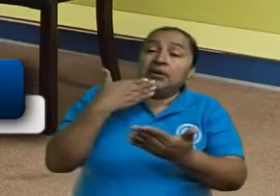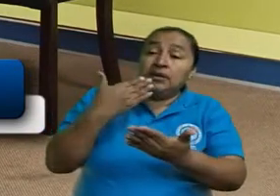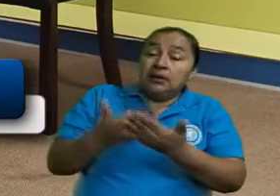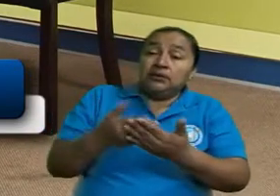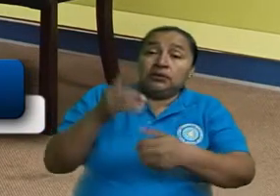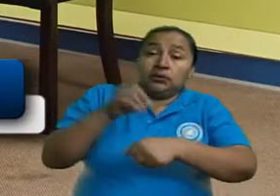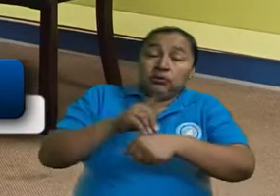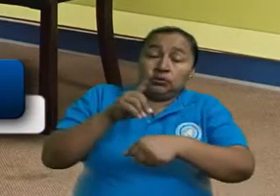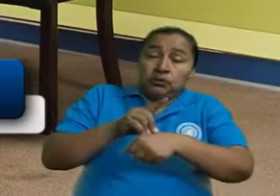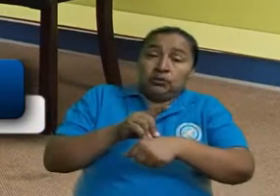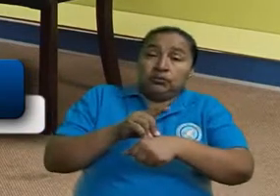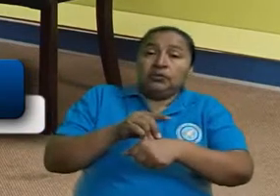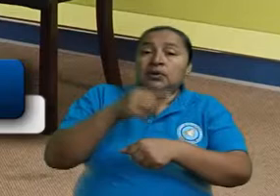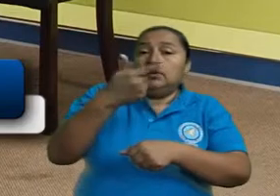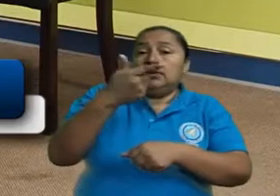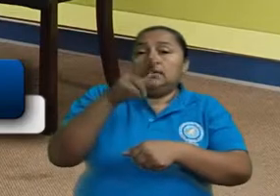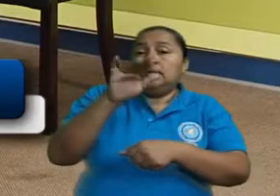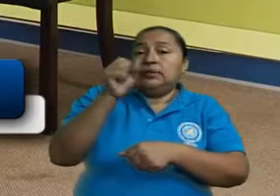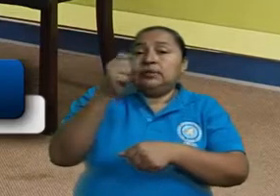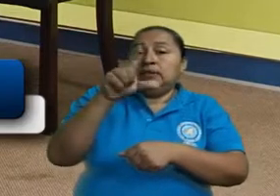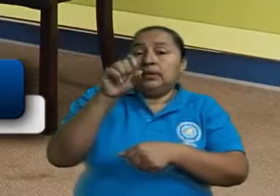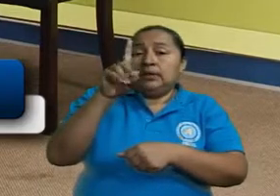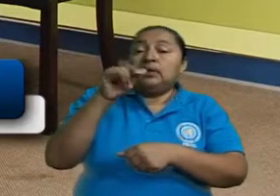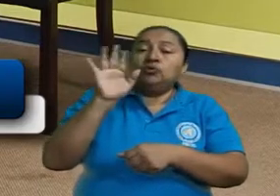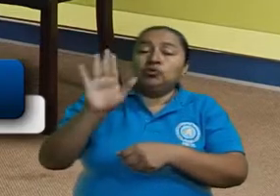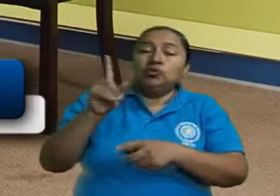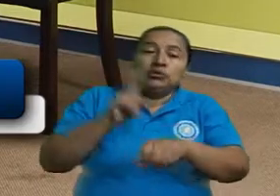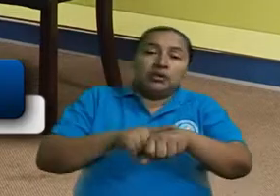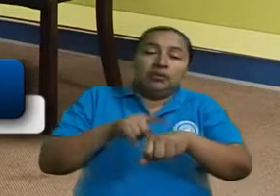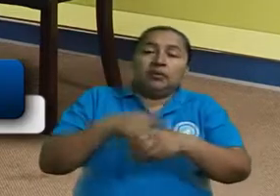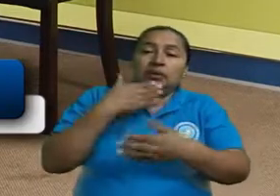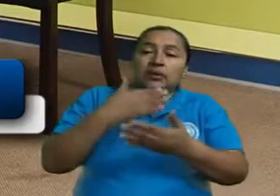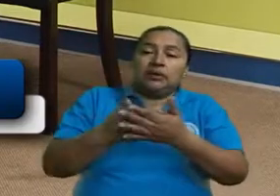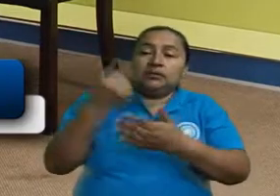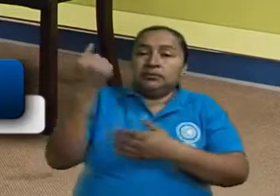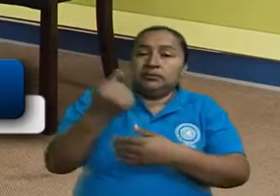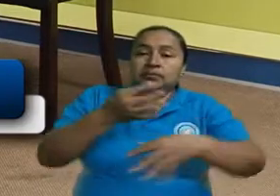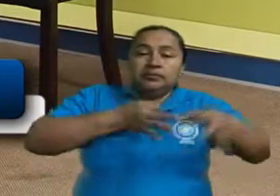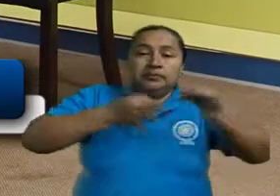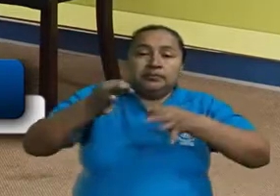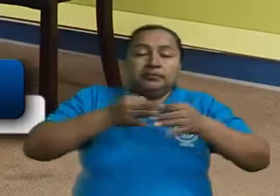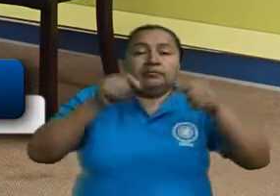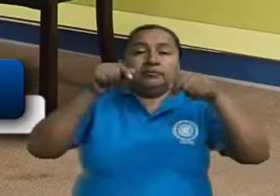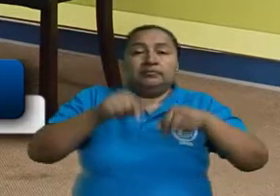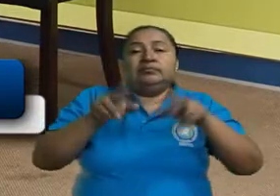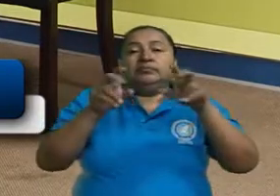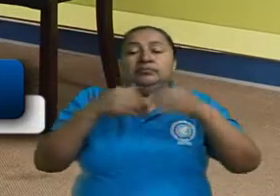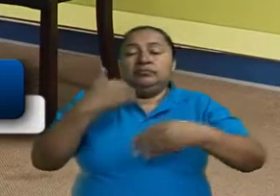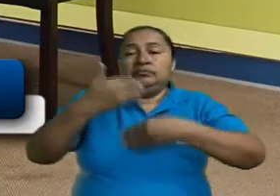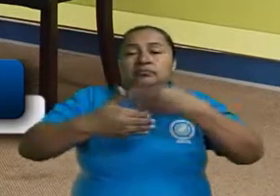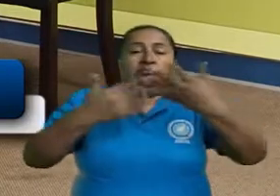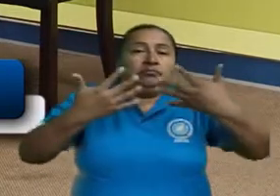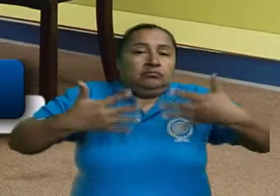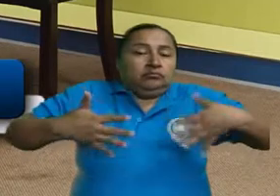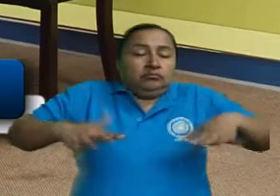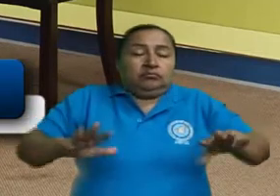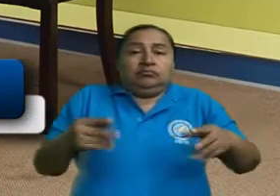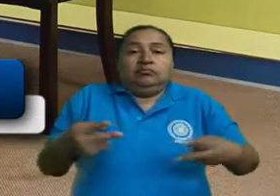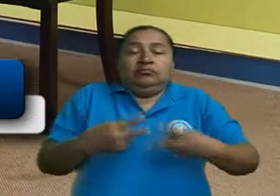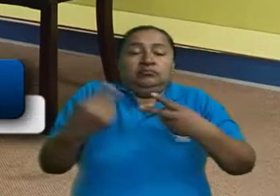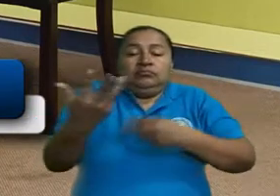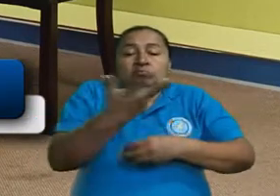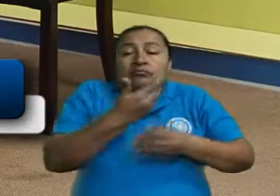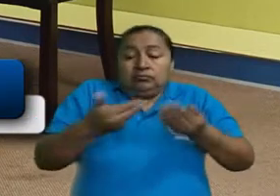doctora Griselda Balmaceda, por su tiempo. Gracias por habernos explicado sobre este proceso natural que viven todos los